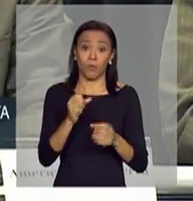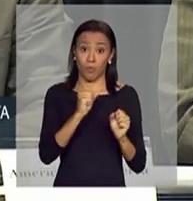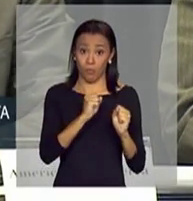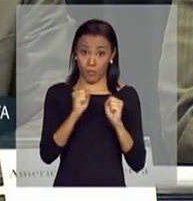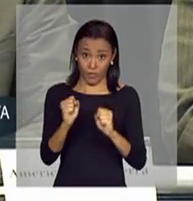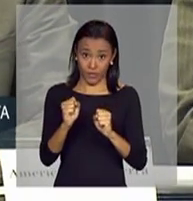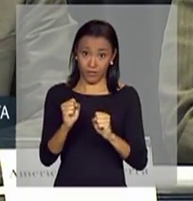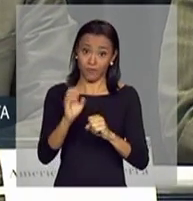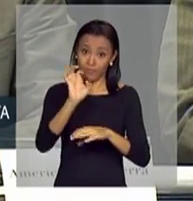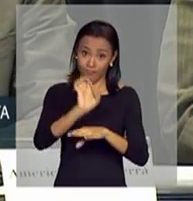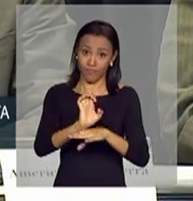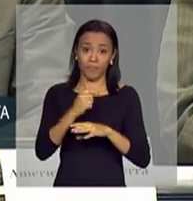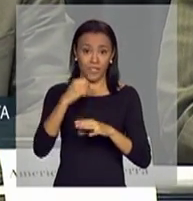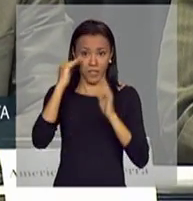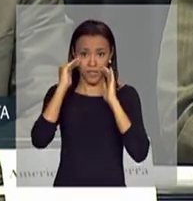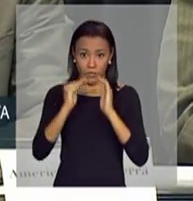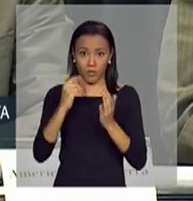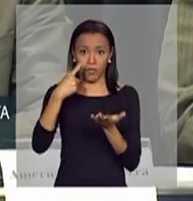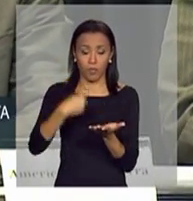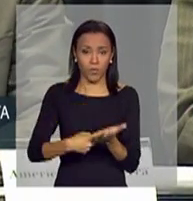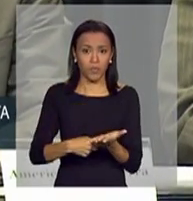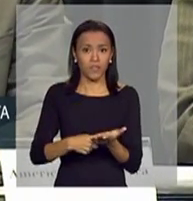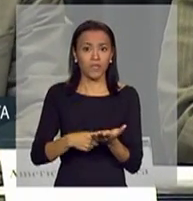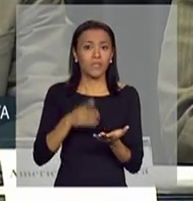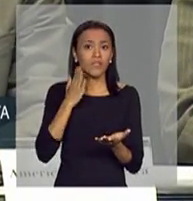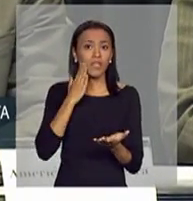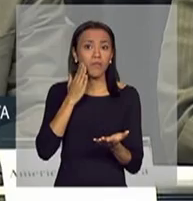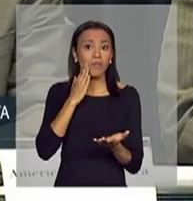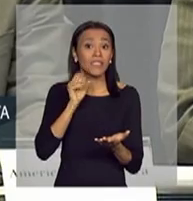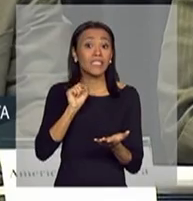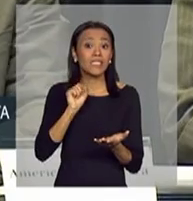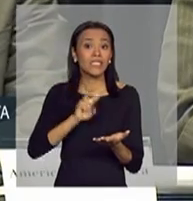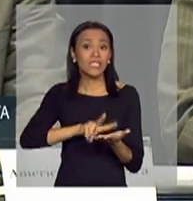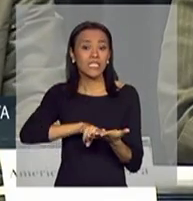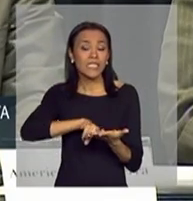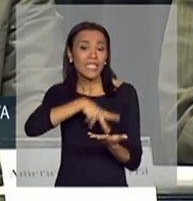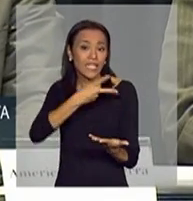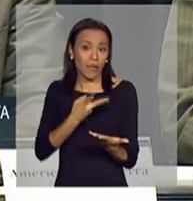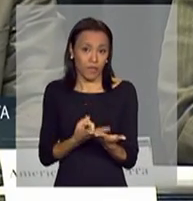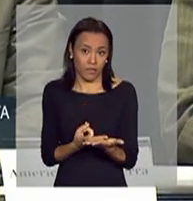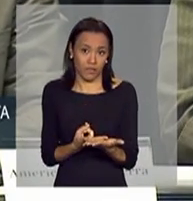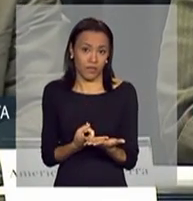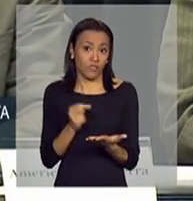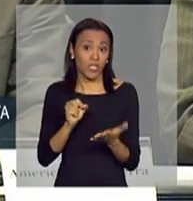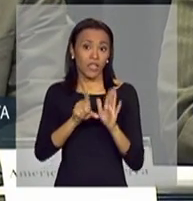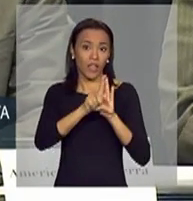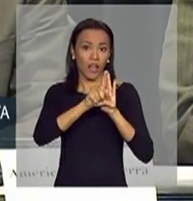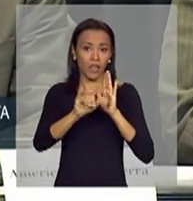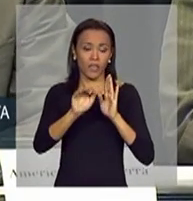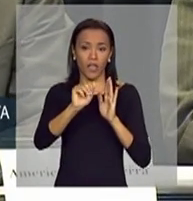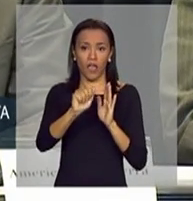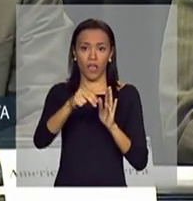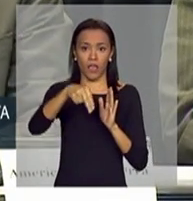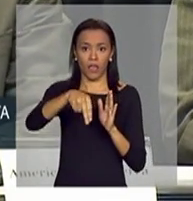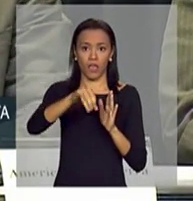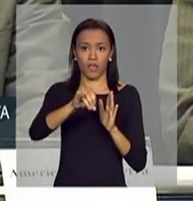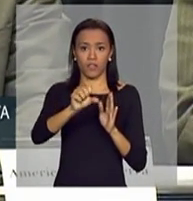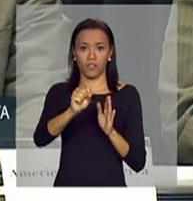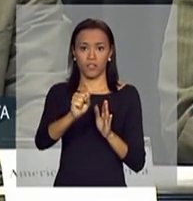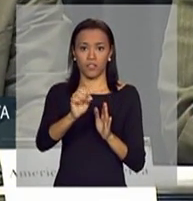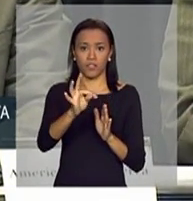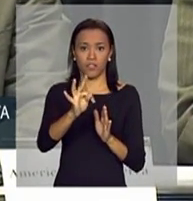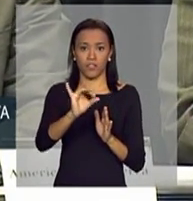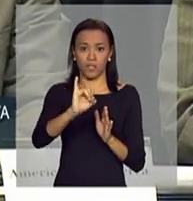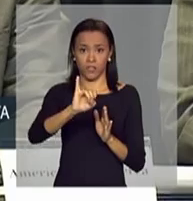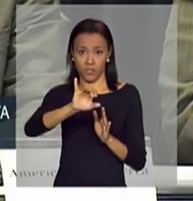cumplir. Tiene que hacer una interpretación de la ley de amnistía y dejarla sin efecto. Para la Oficina